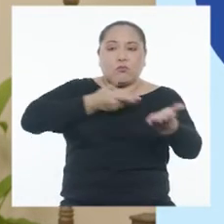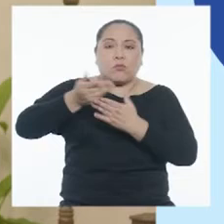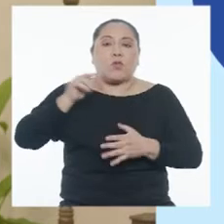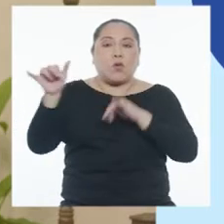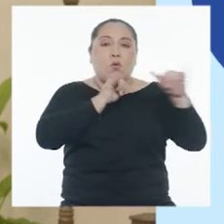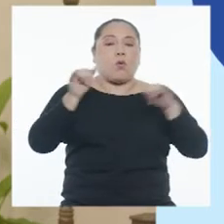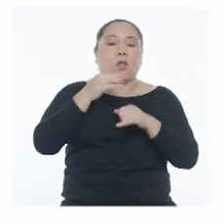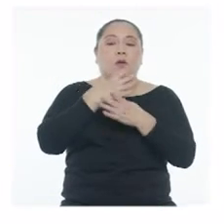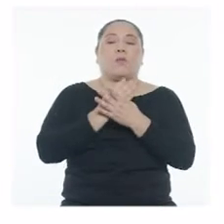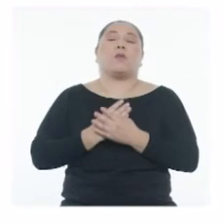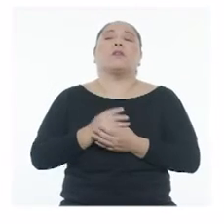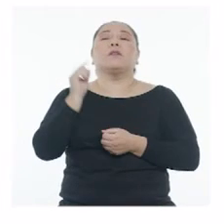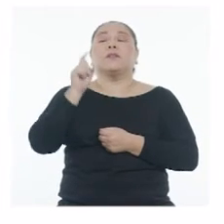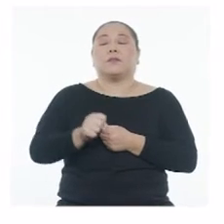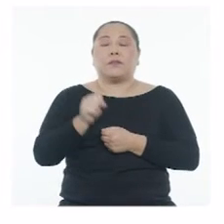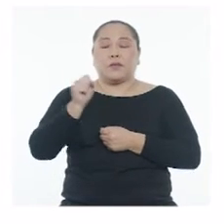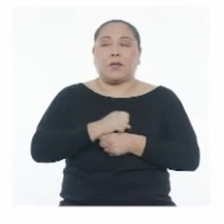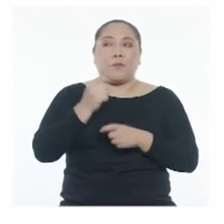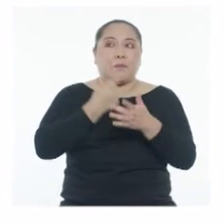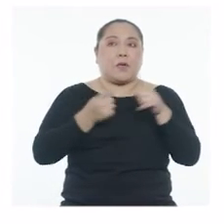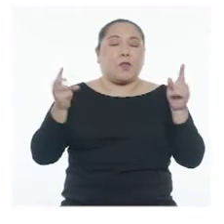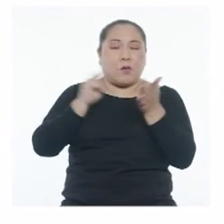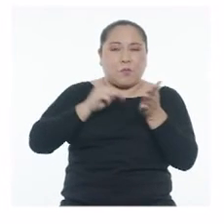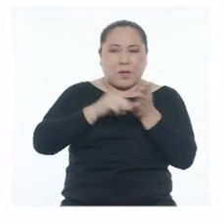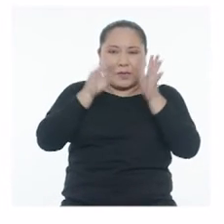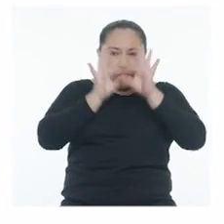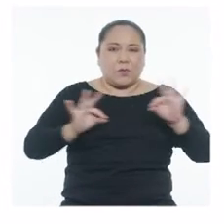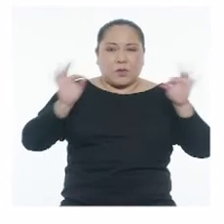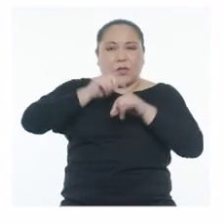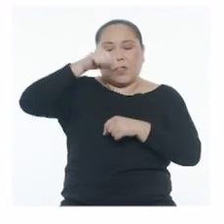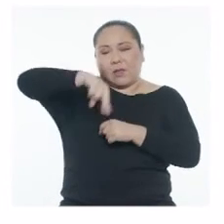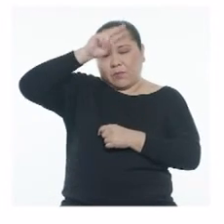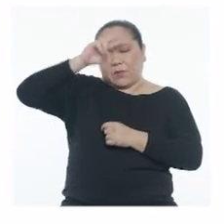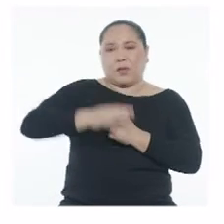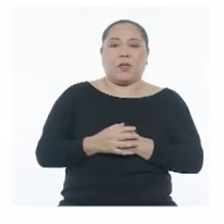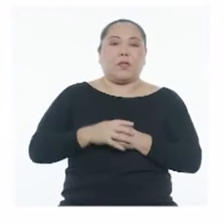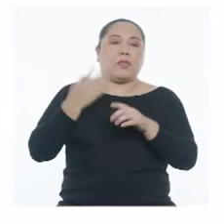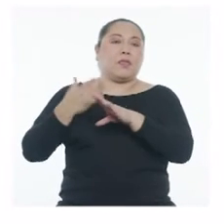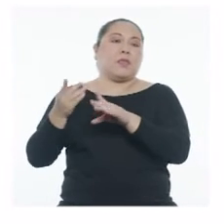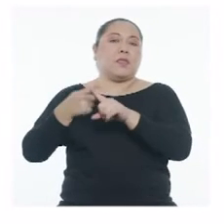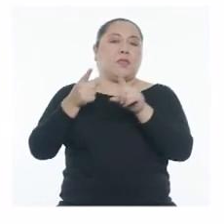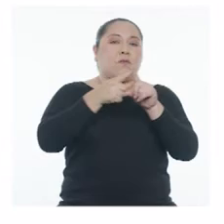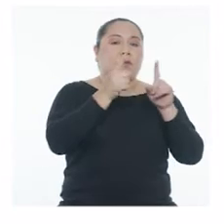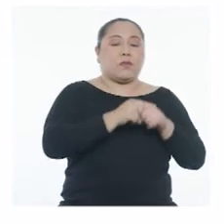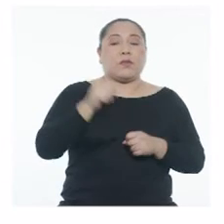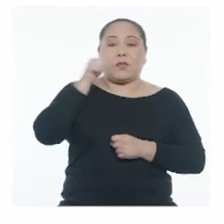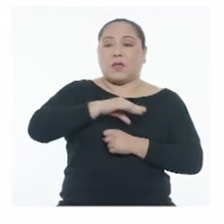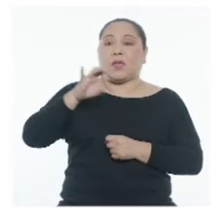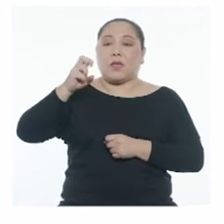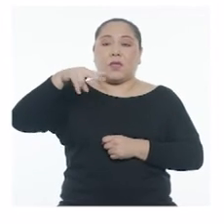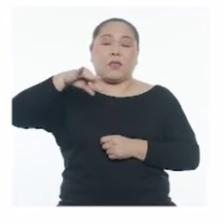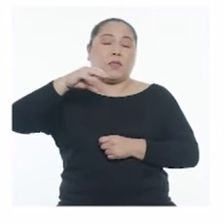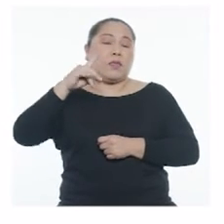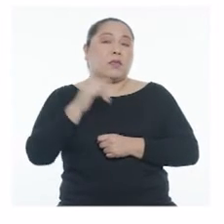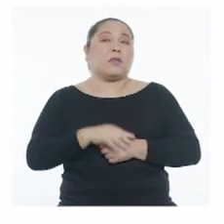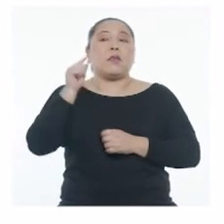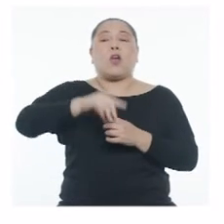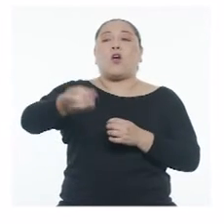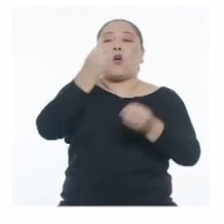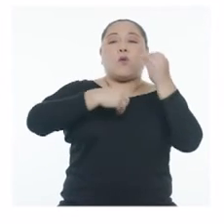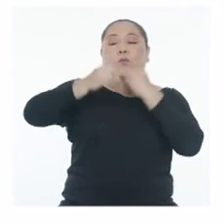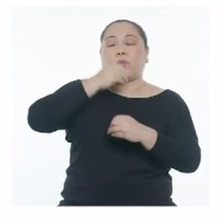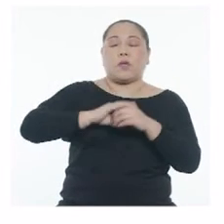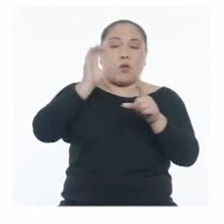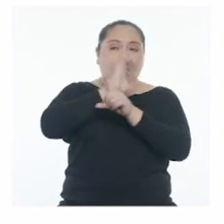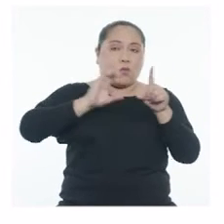iguales condiciones. Pero justamente nuestra mayor riqueza en el Perú es nuestra diversidad, como en las etnias, la comida, la